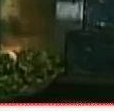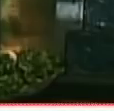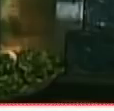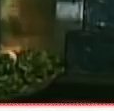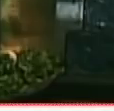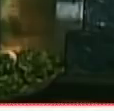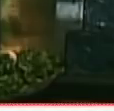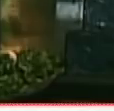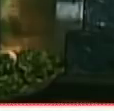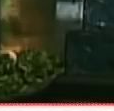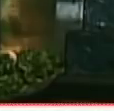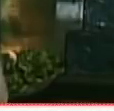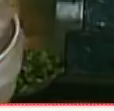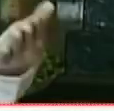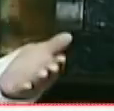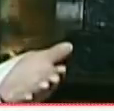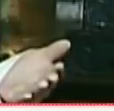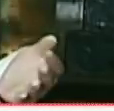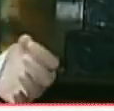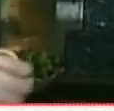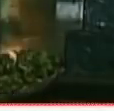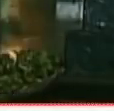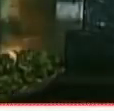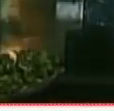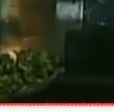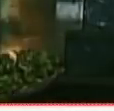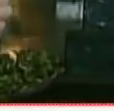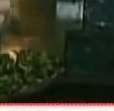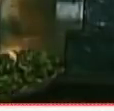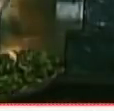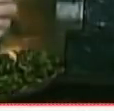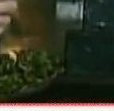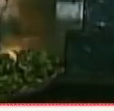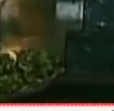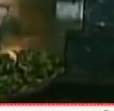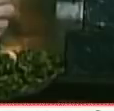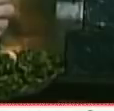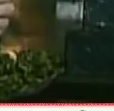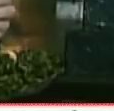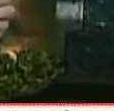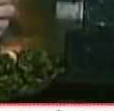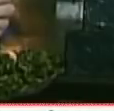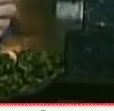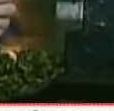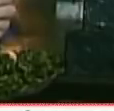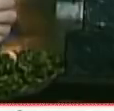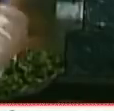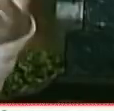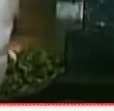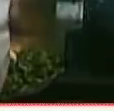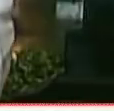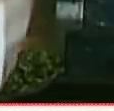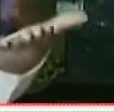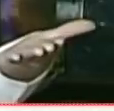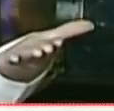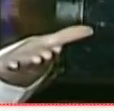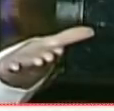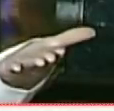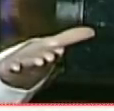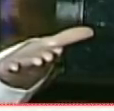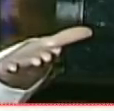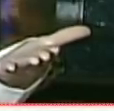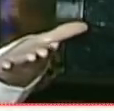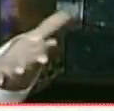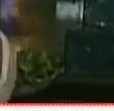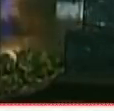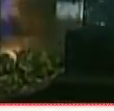República Popular China, con un amplio conocimiento que lograron aplanar la curva de contagios en el gigante asiático y que justamente